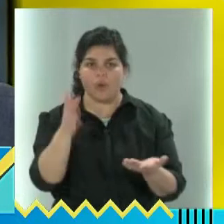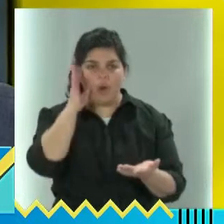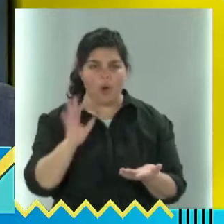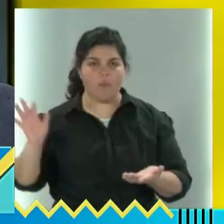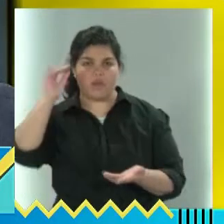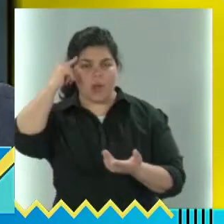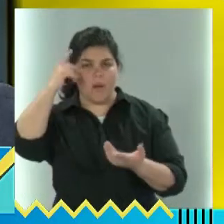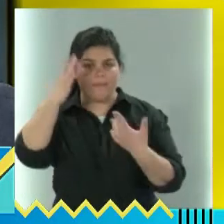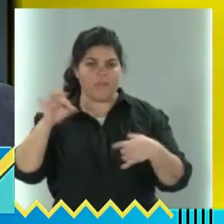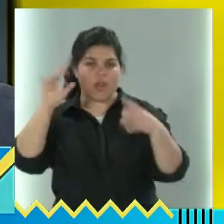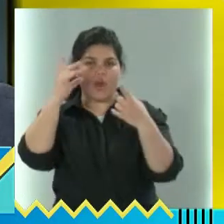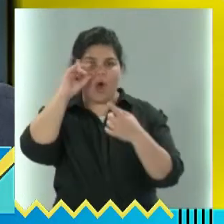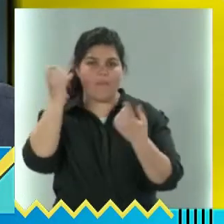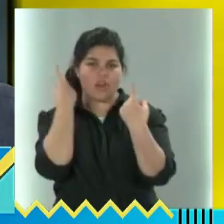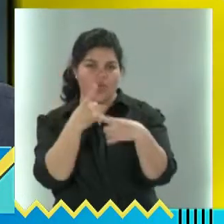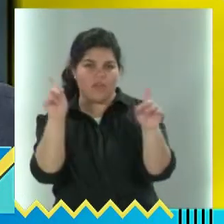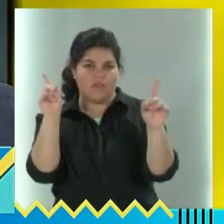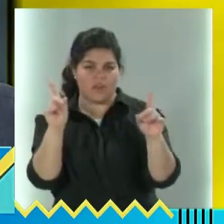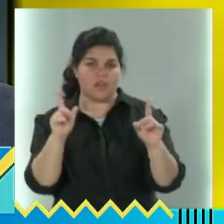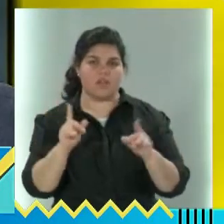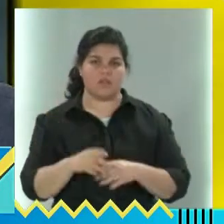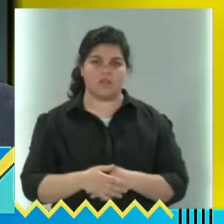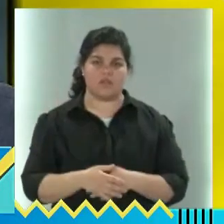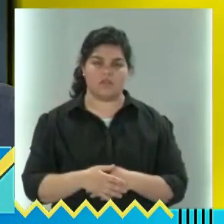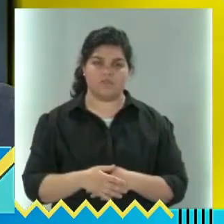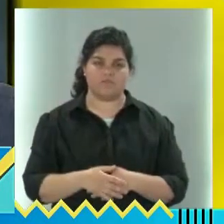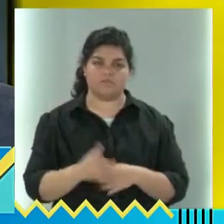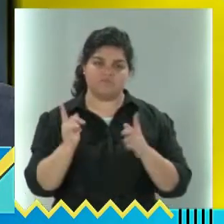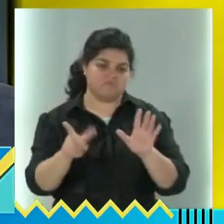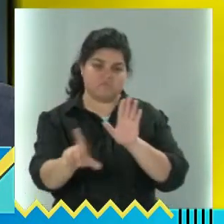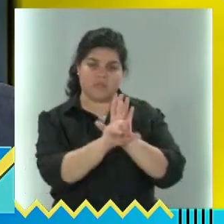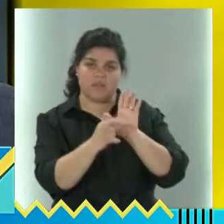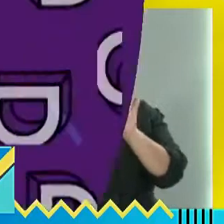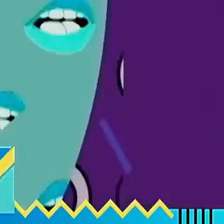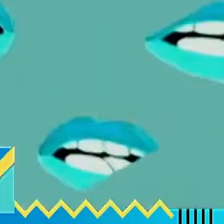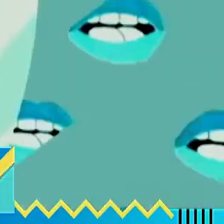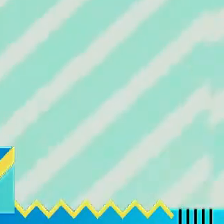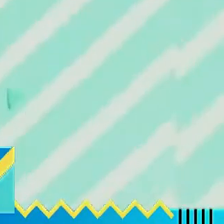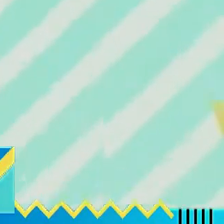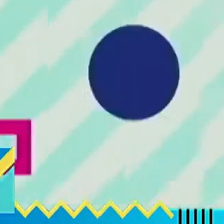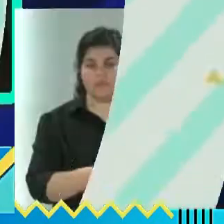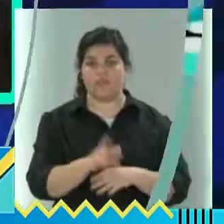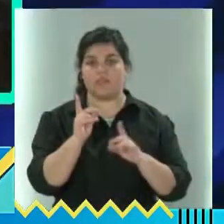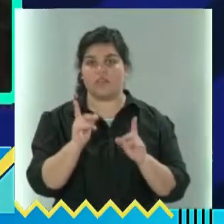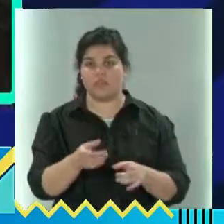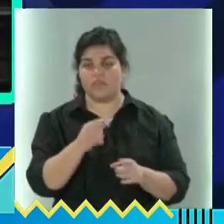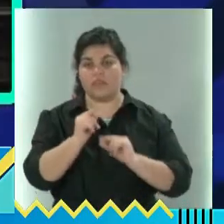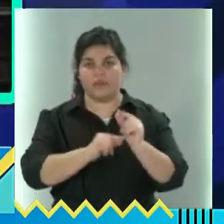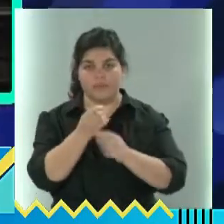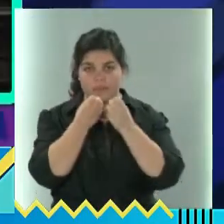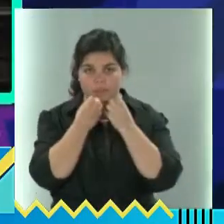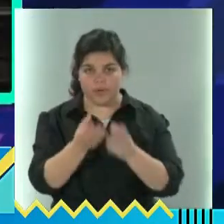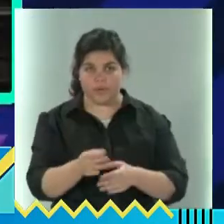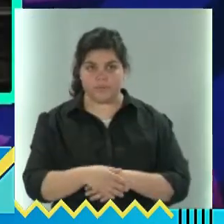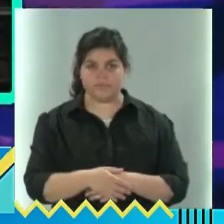forma de pensar, otra forma de mirar la legislación, y obviamente que mejorarla. En este sentido,